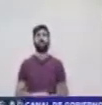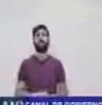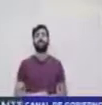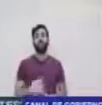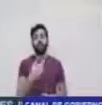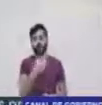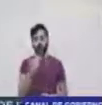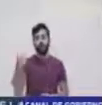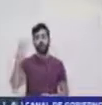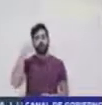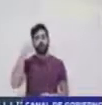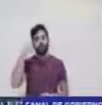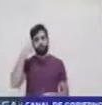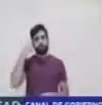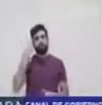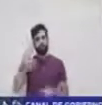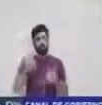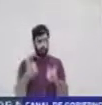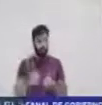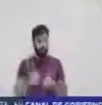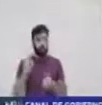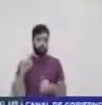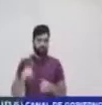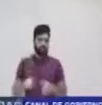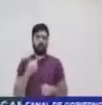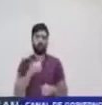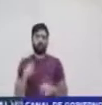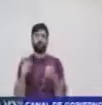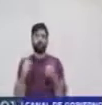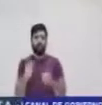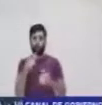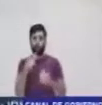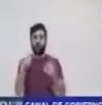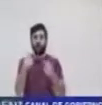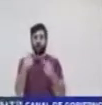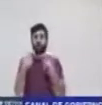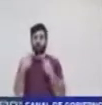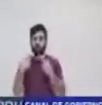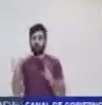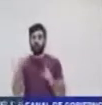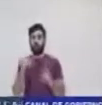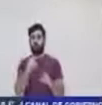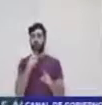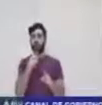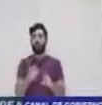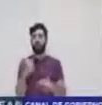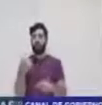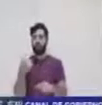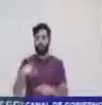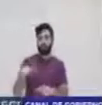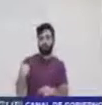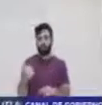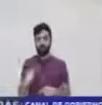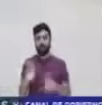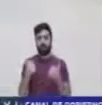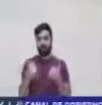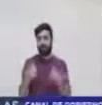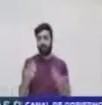la principal. O sea, meditar, reflexionar, sobre todo los jóvenes, si lo que voy a publicar o si lo que voy a